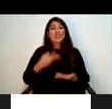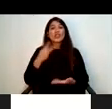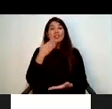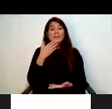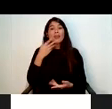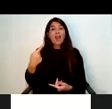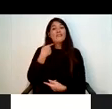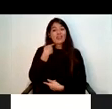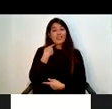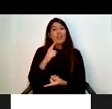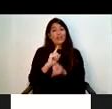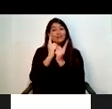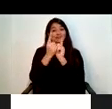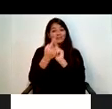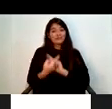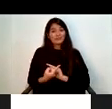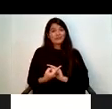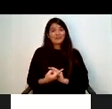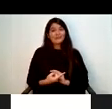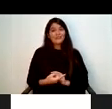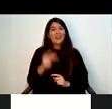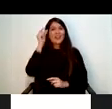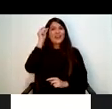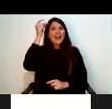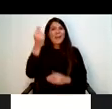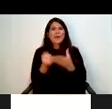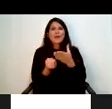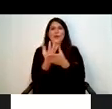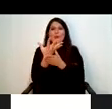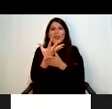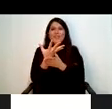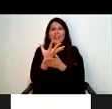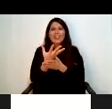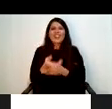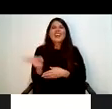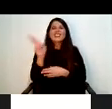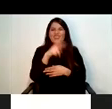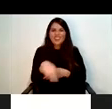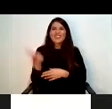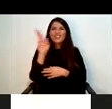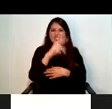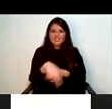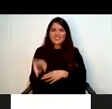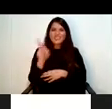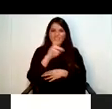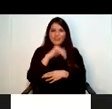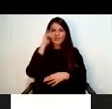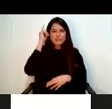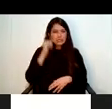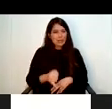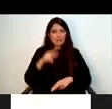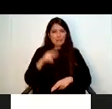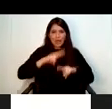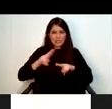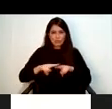afectado, ¿ya? Y nos creamos otra cosa de la tendencia, en el fondo, que solemos hacer